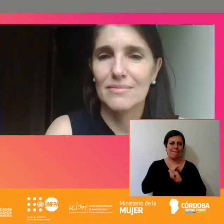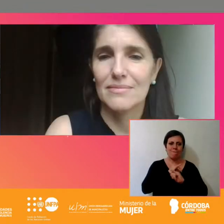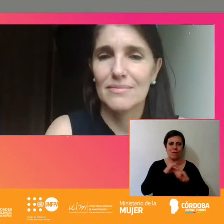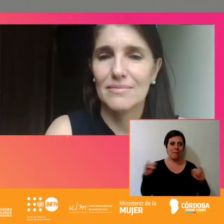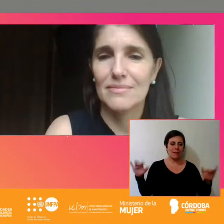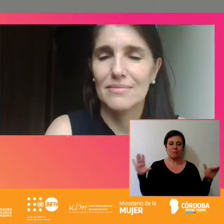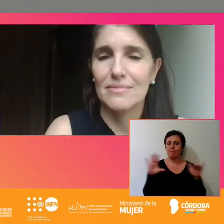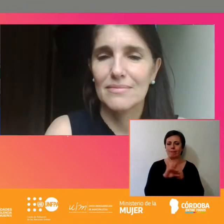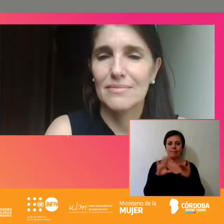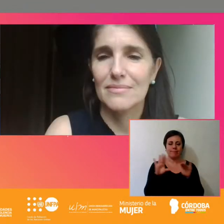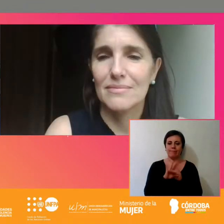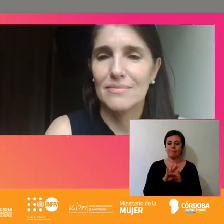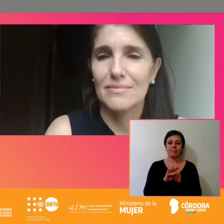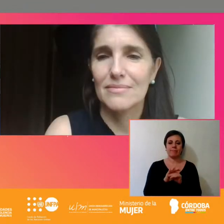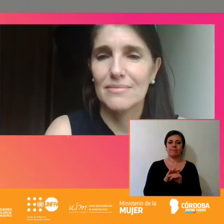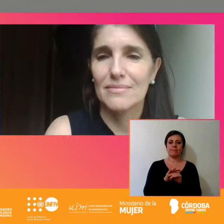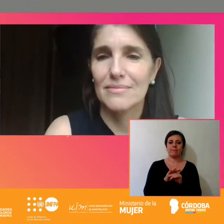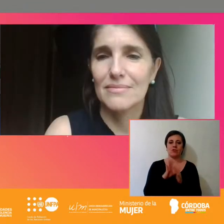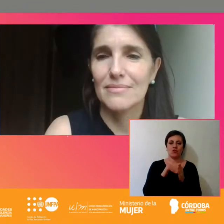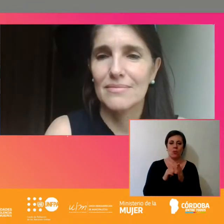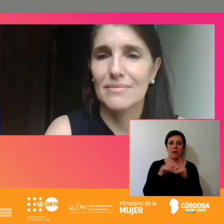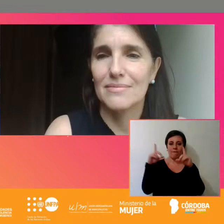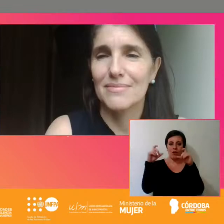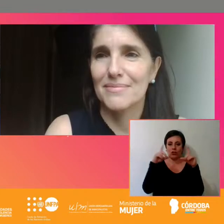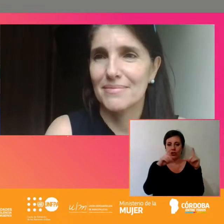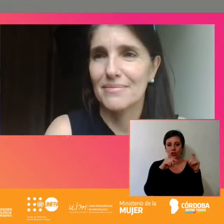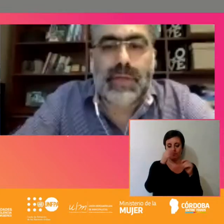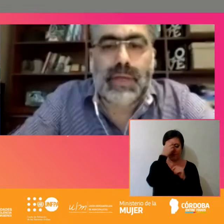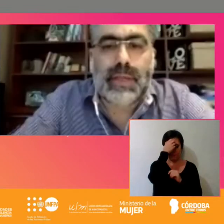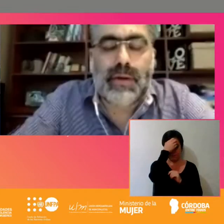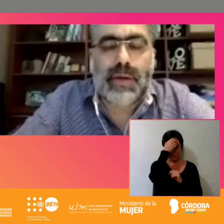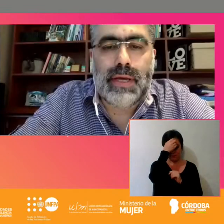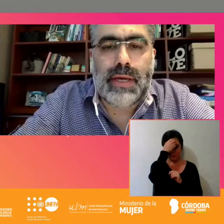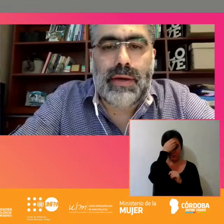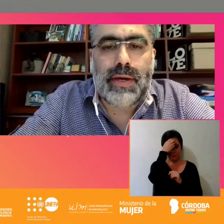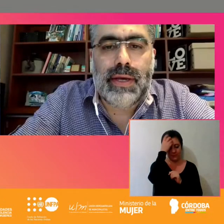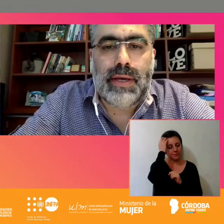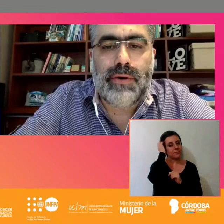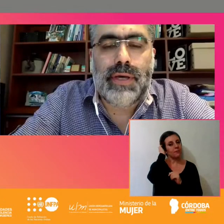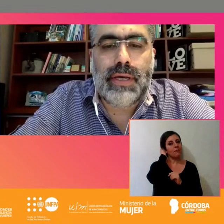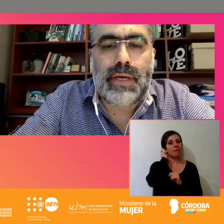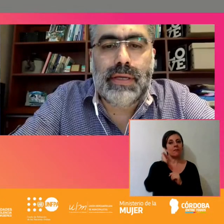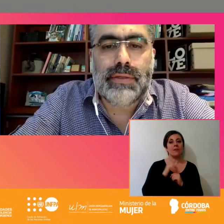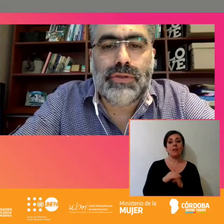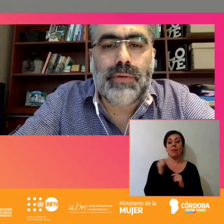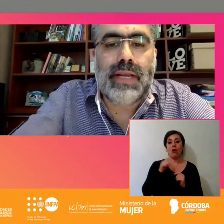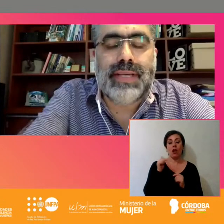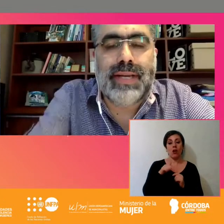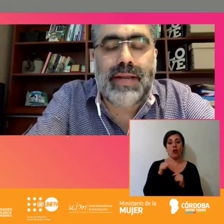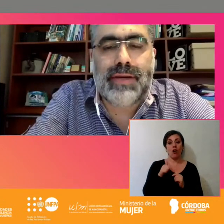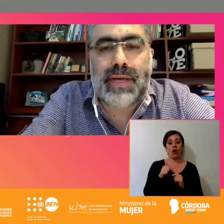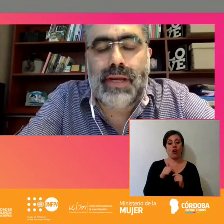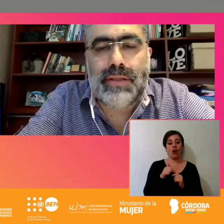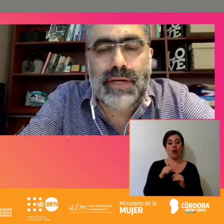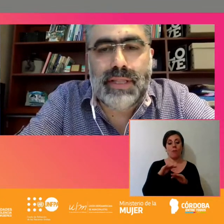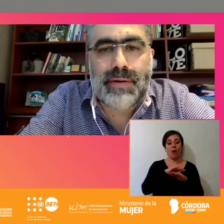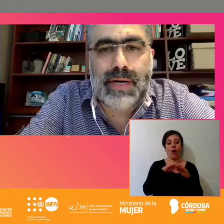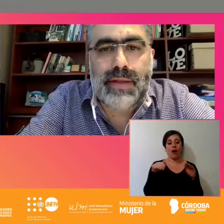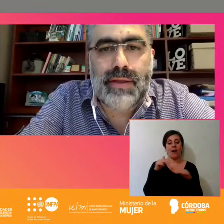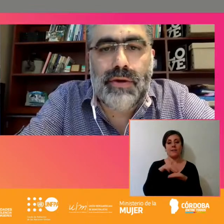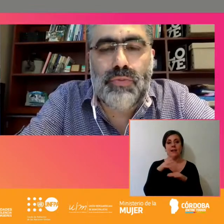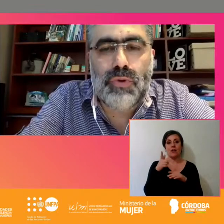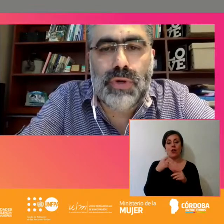brindar sobre la foto, de lo que hoy, sobre el escenario que hoy les toca